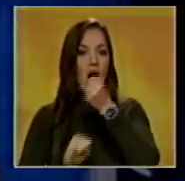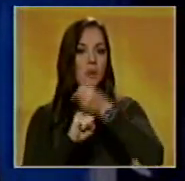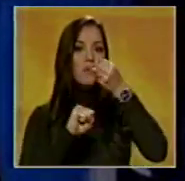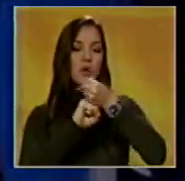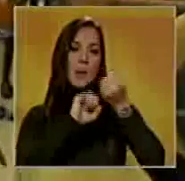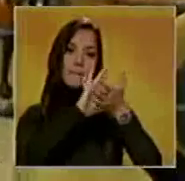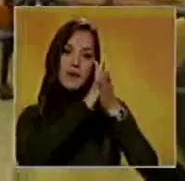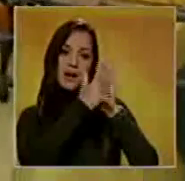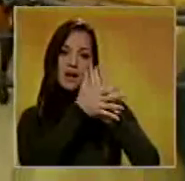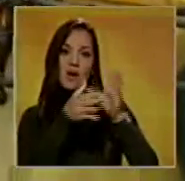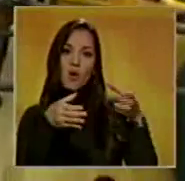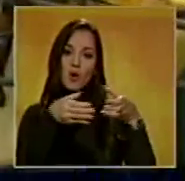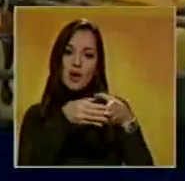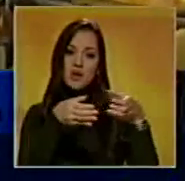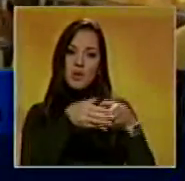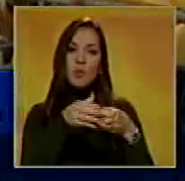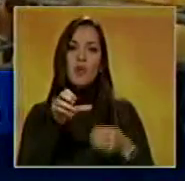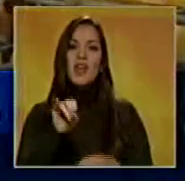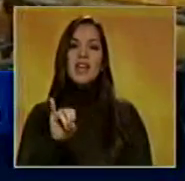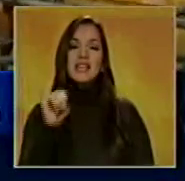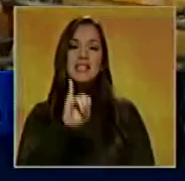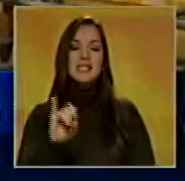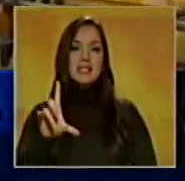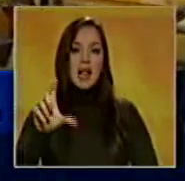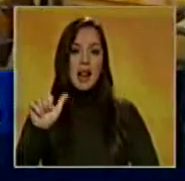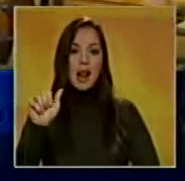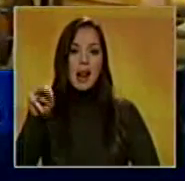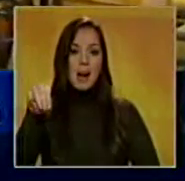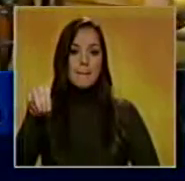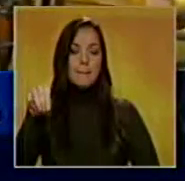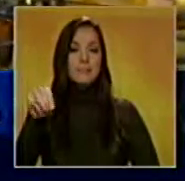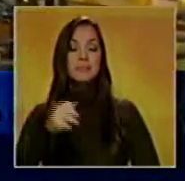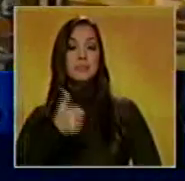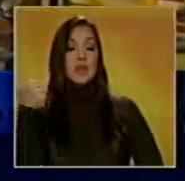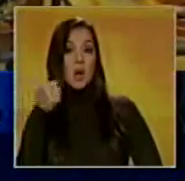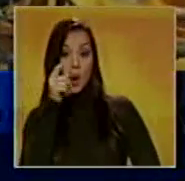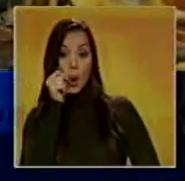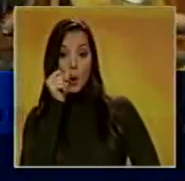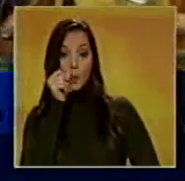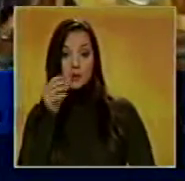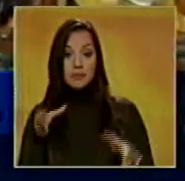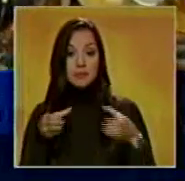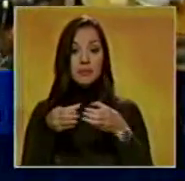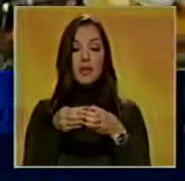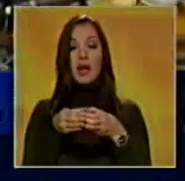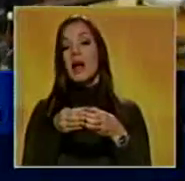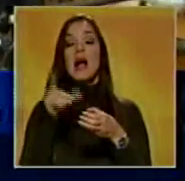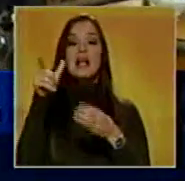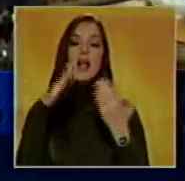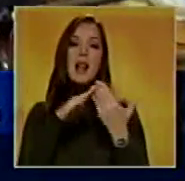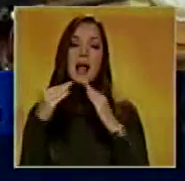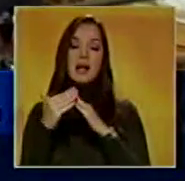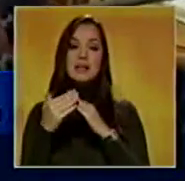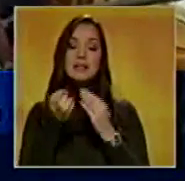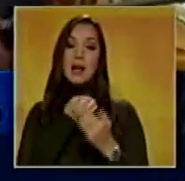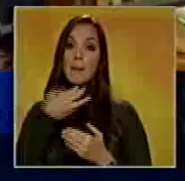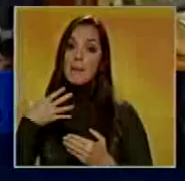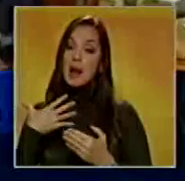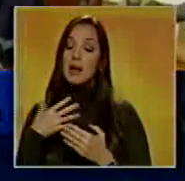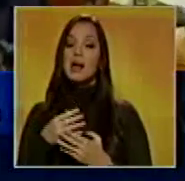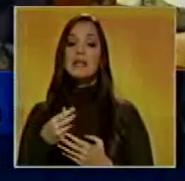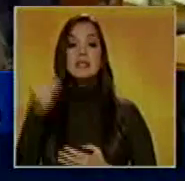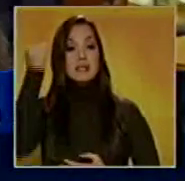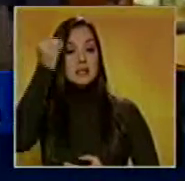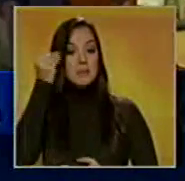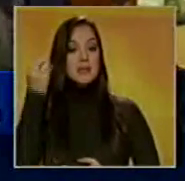el estado islámico hollande se encuentra reunido con su homólogo estadounidense barack obama en la casa blanca en washington se prevé que ambos mandatarios